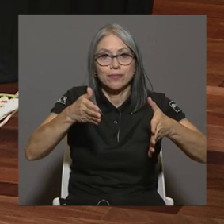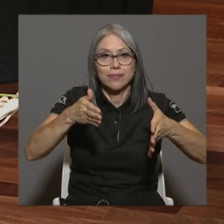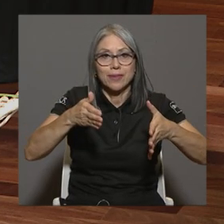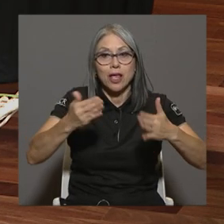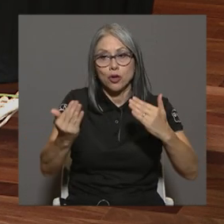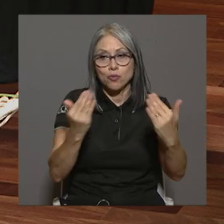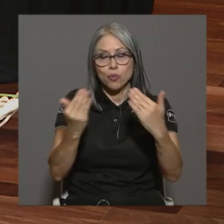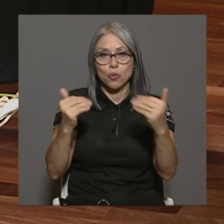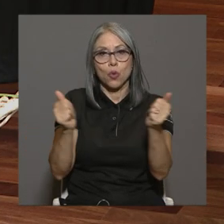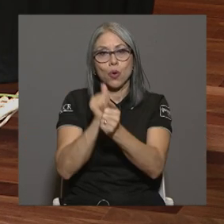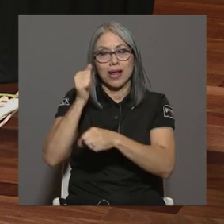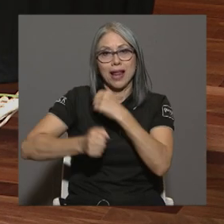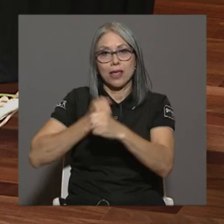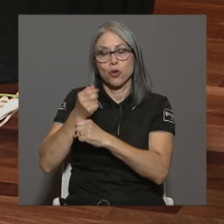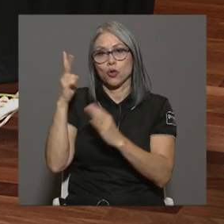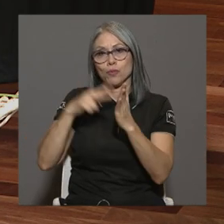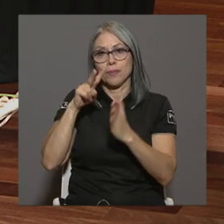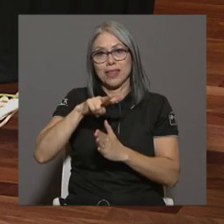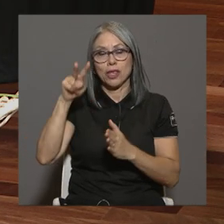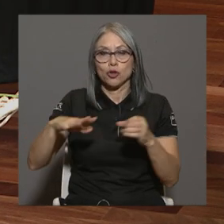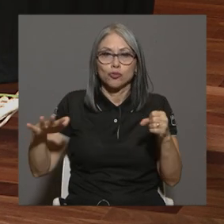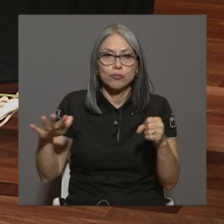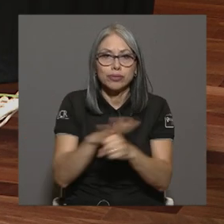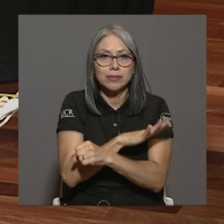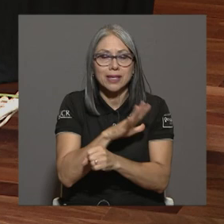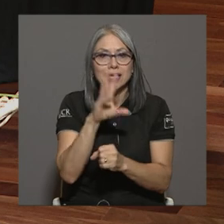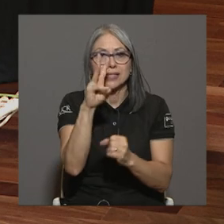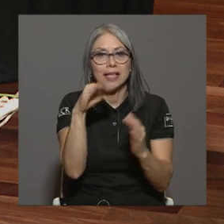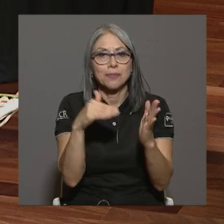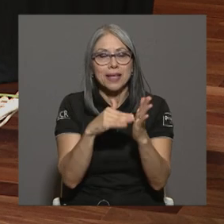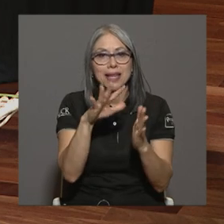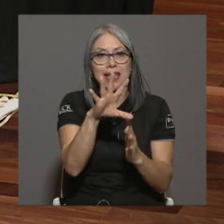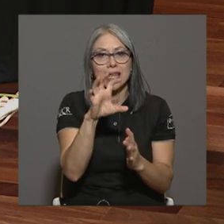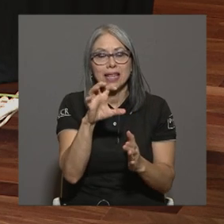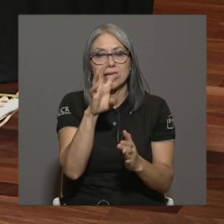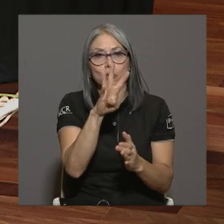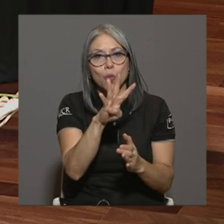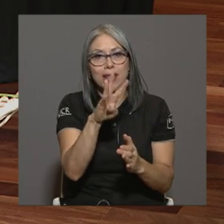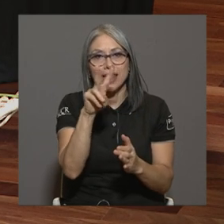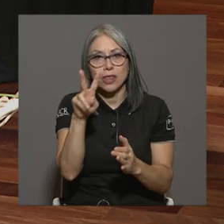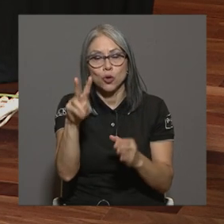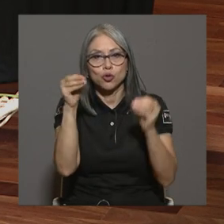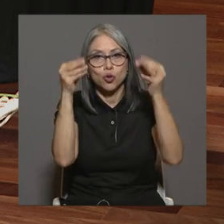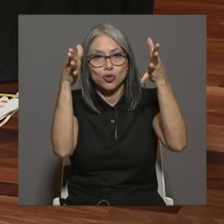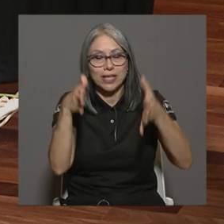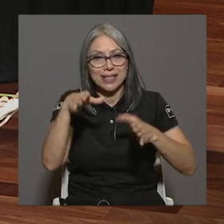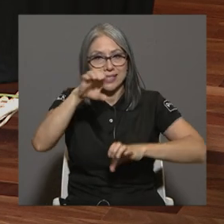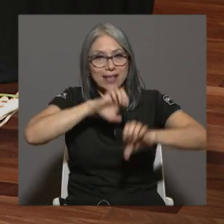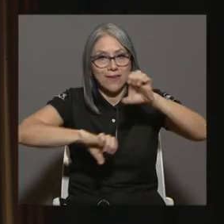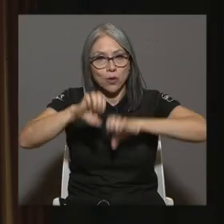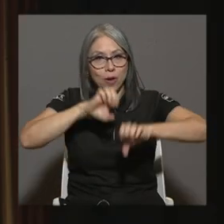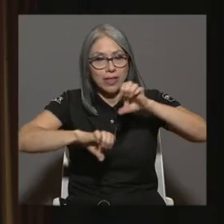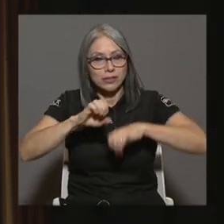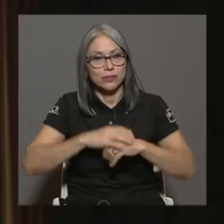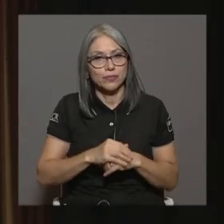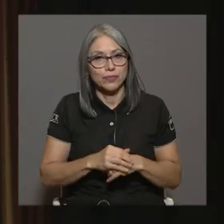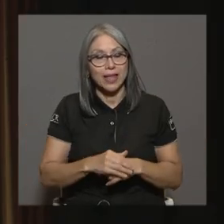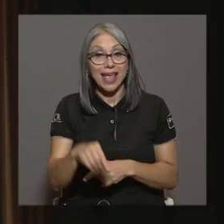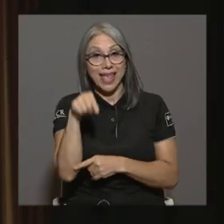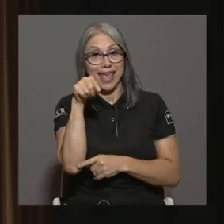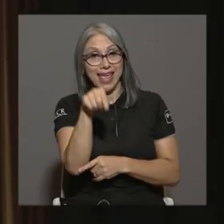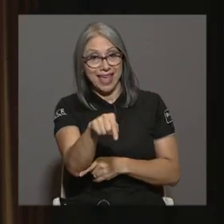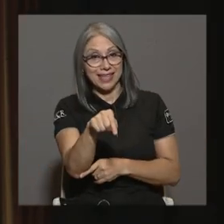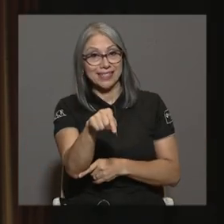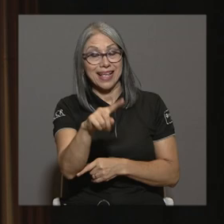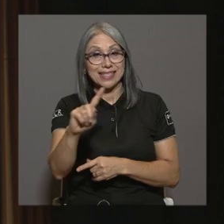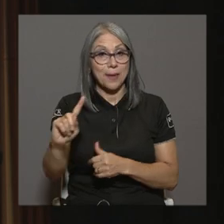2022, alcanzando un total de 6.542 personas docentes evaluadas. Esta es